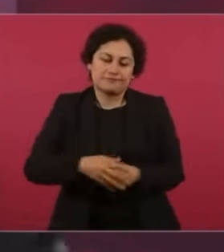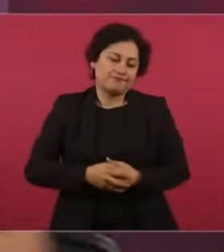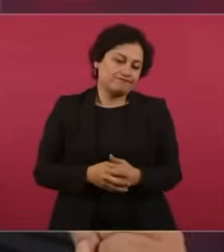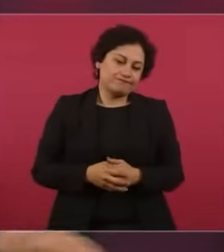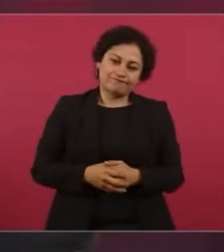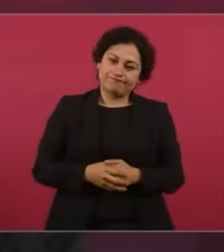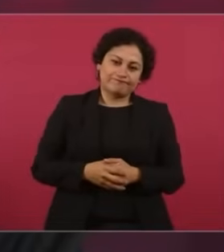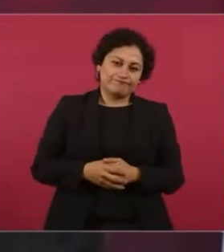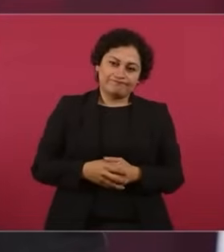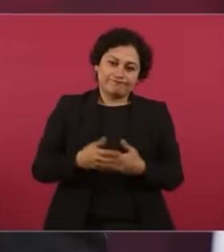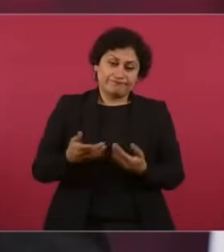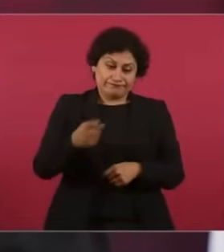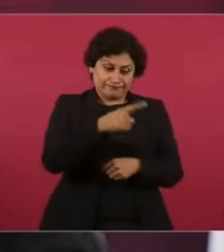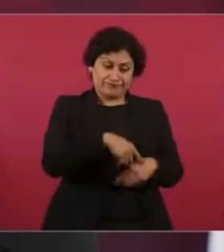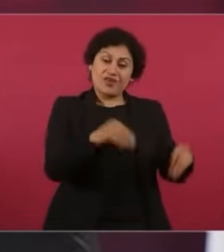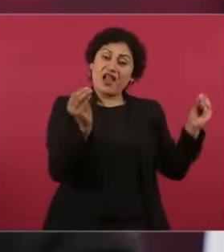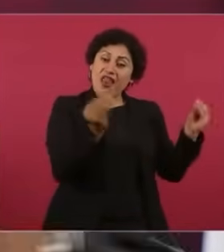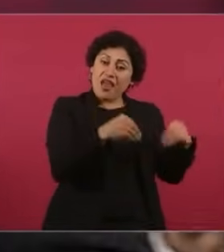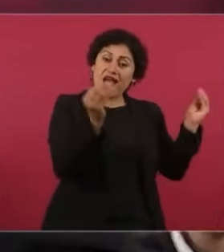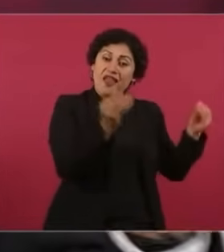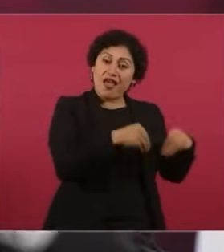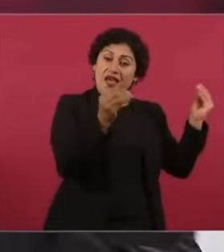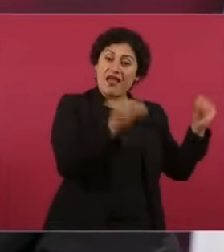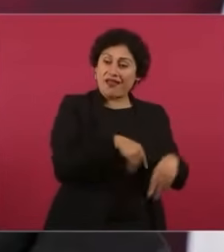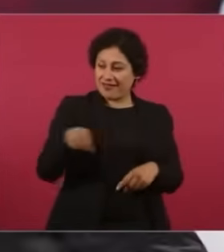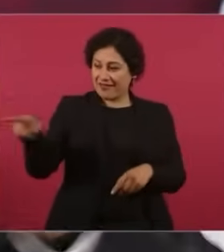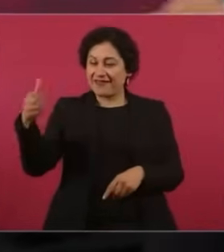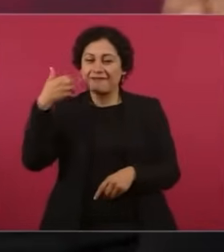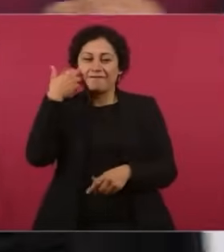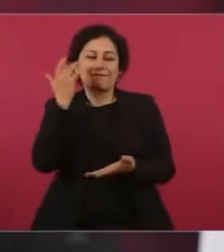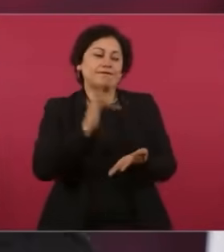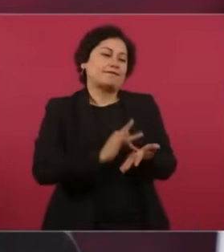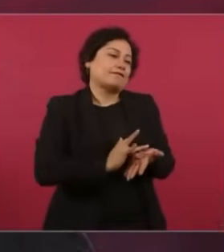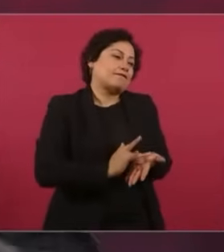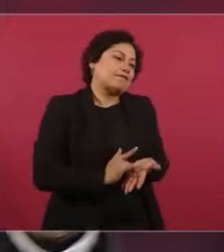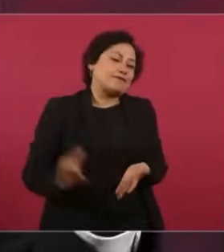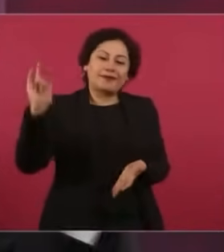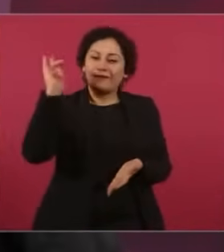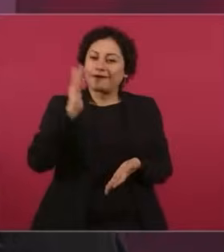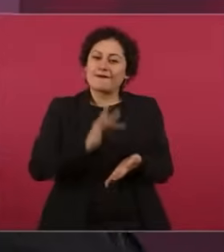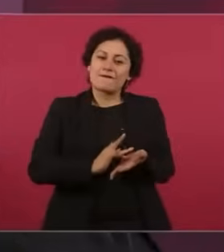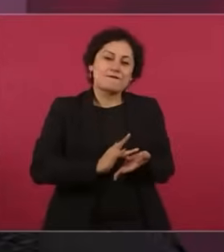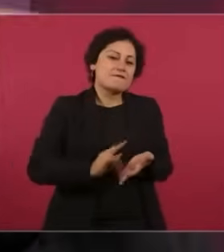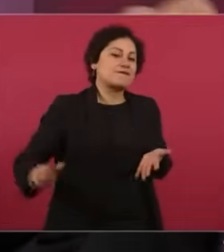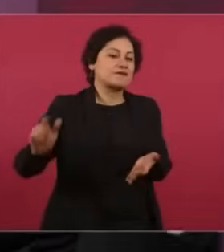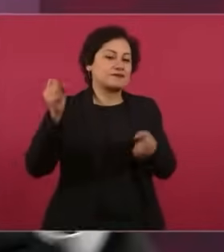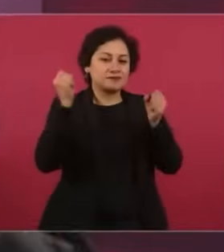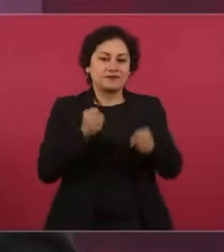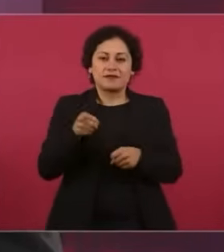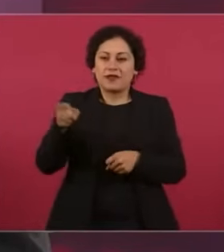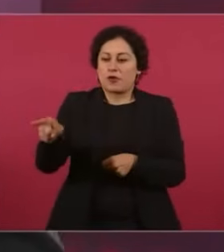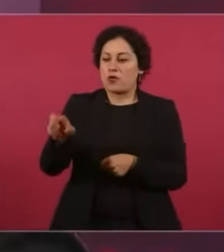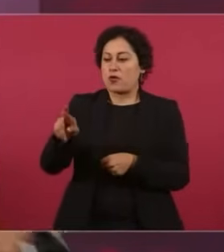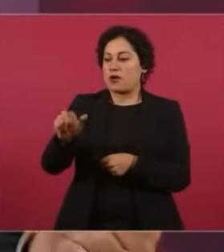con debates, ¿no? Y ahí sí iban a abrir Radio Fórmula,